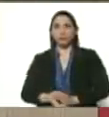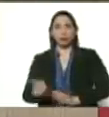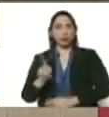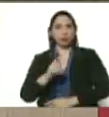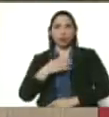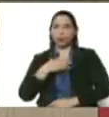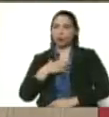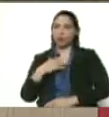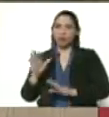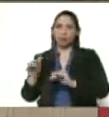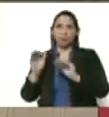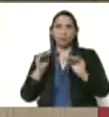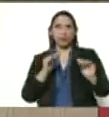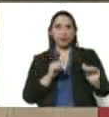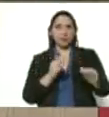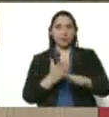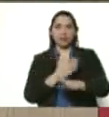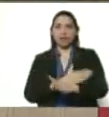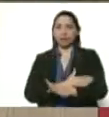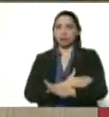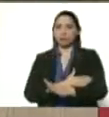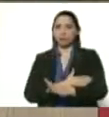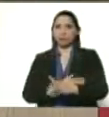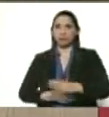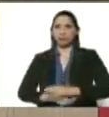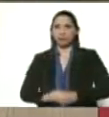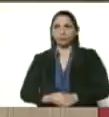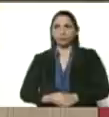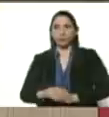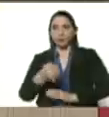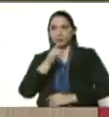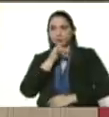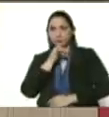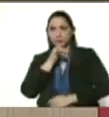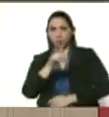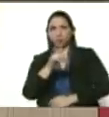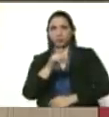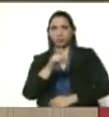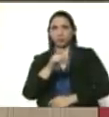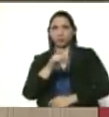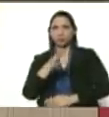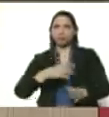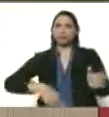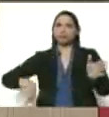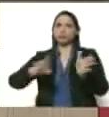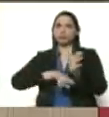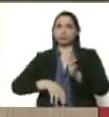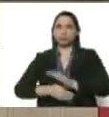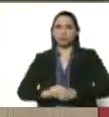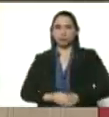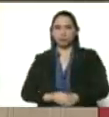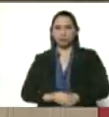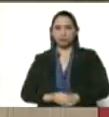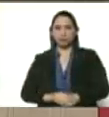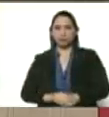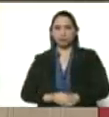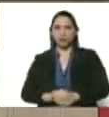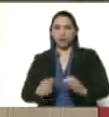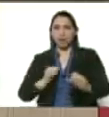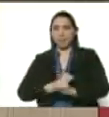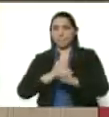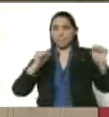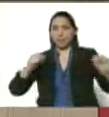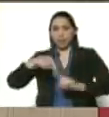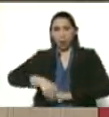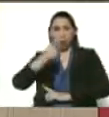despedirme sin antes informar y ratificar lo que a tempranas horas del